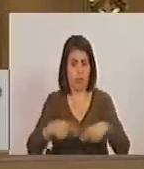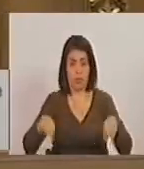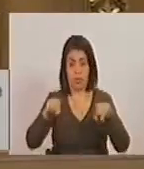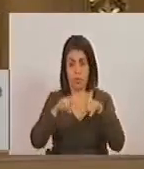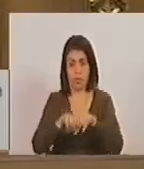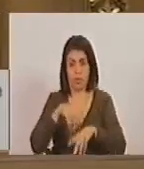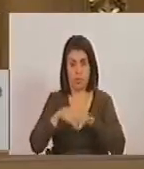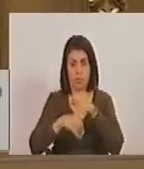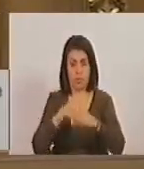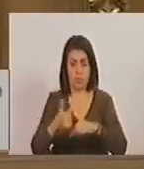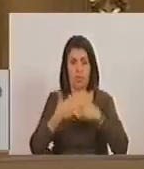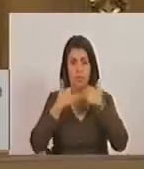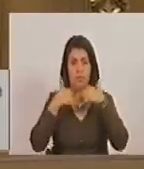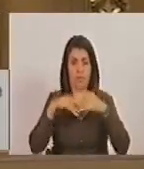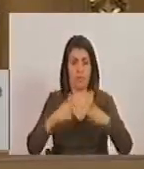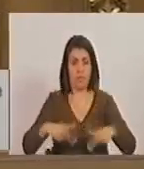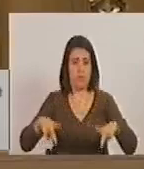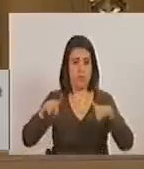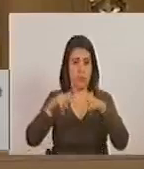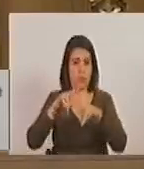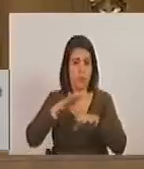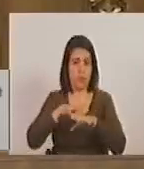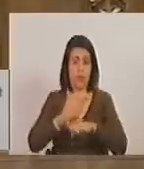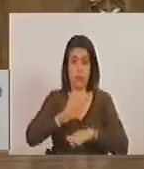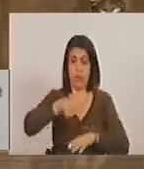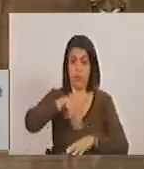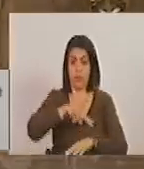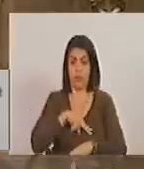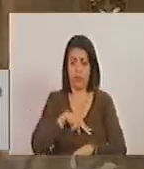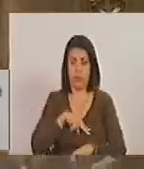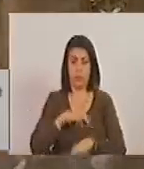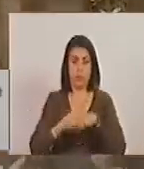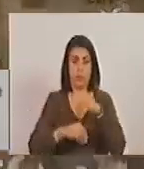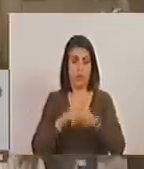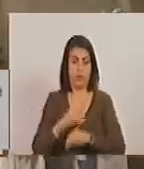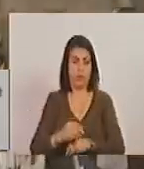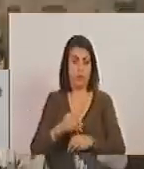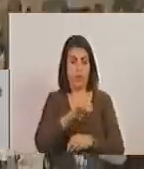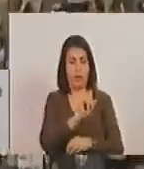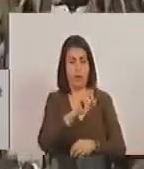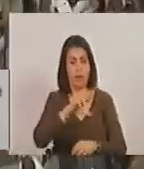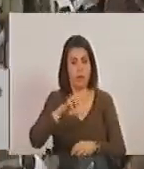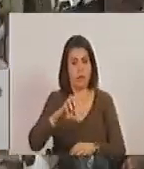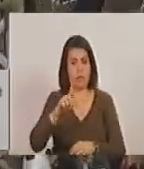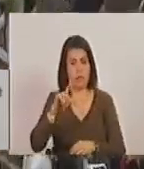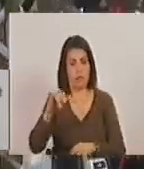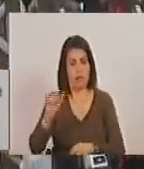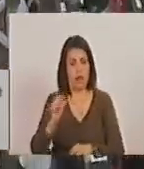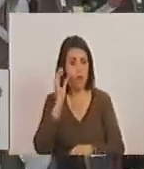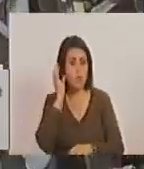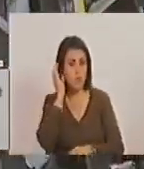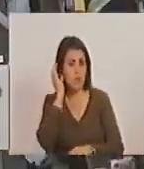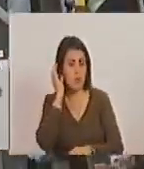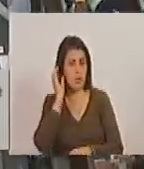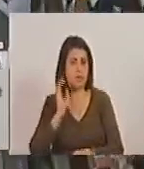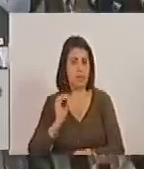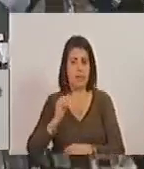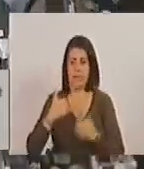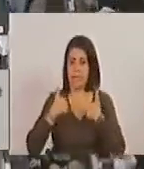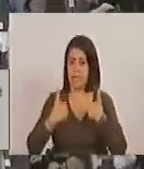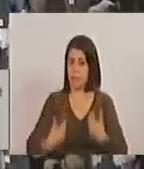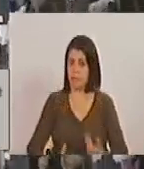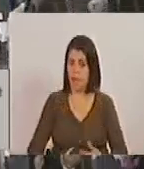y se vayan perdiendo los valores. Pues nosotros, con modelo de Argelia Laya, esta mujer